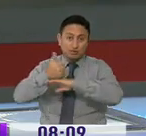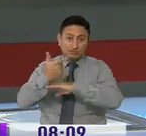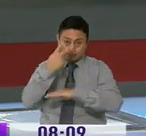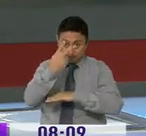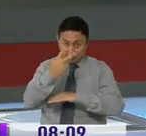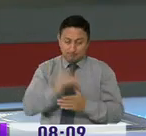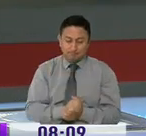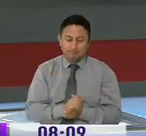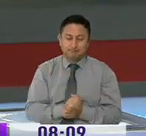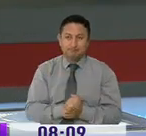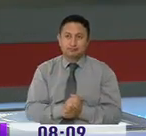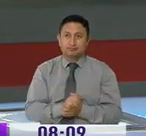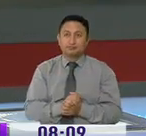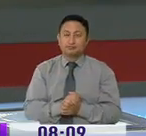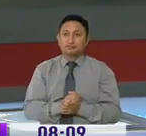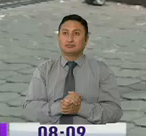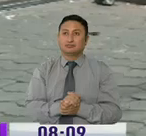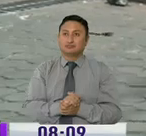mírenlo por favor.